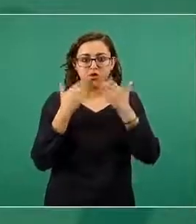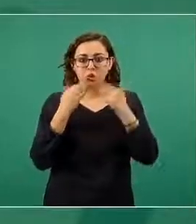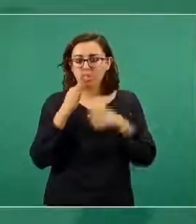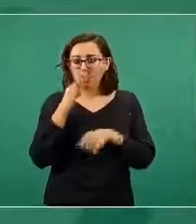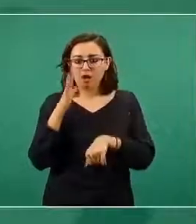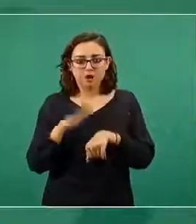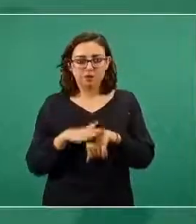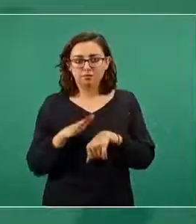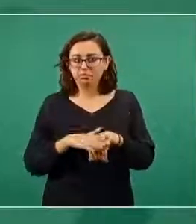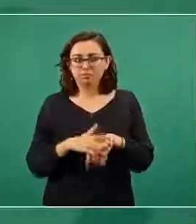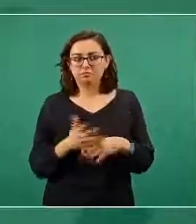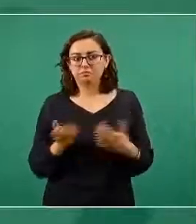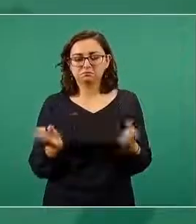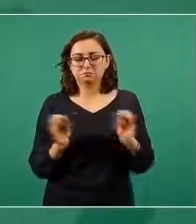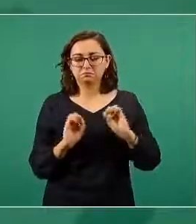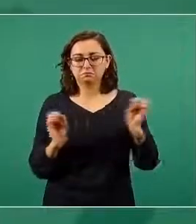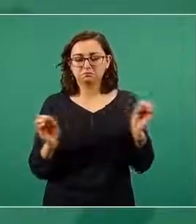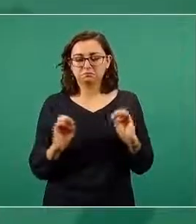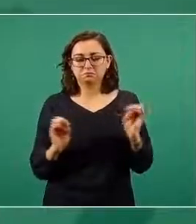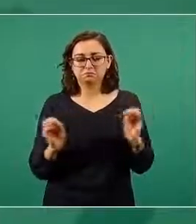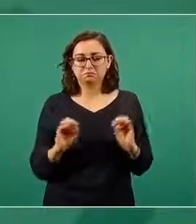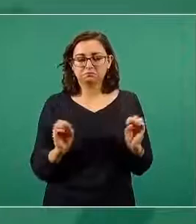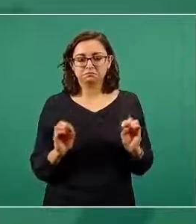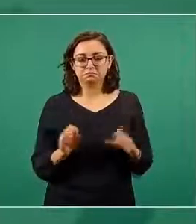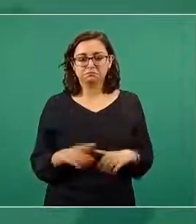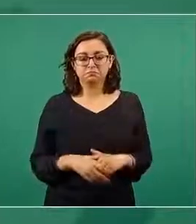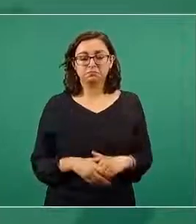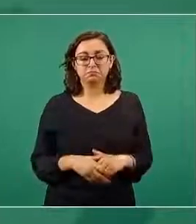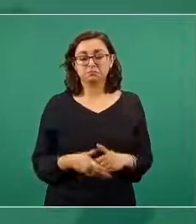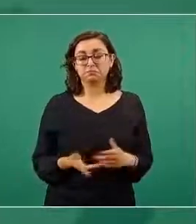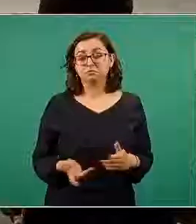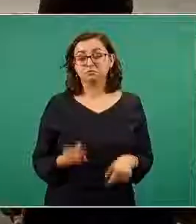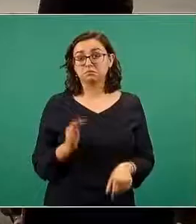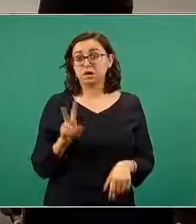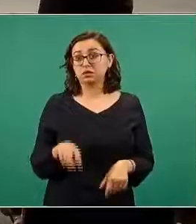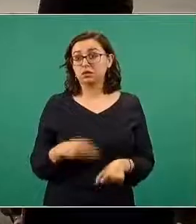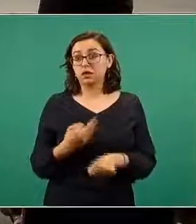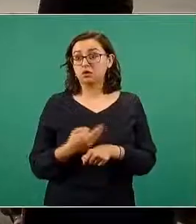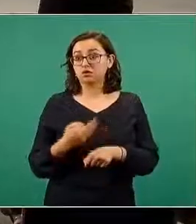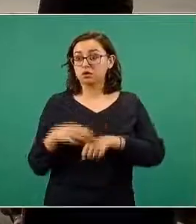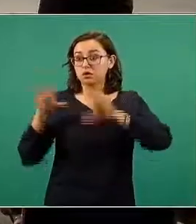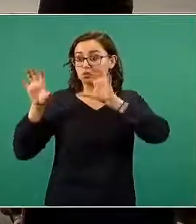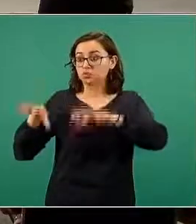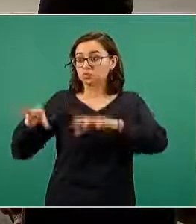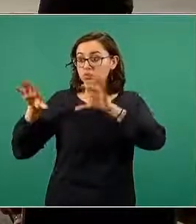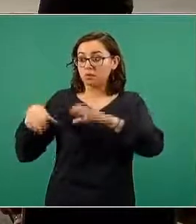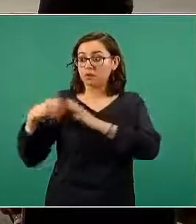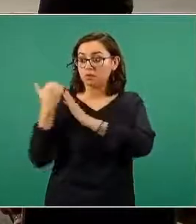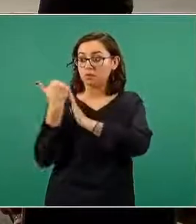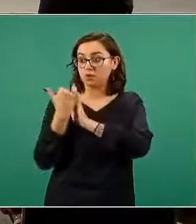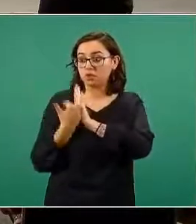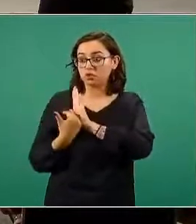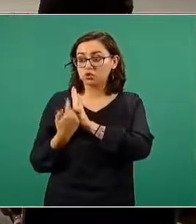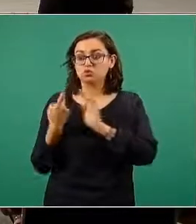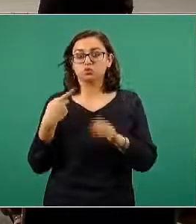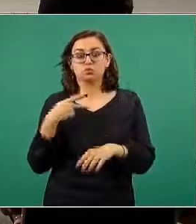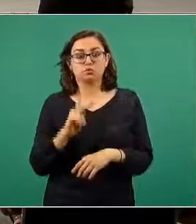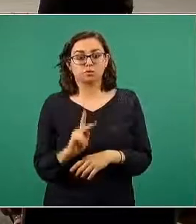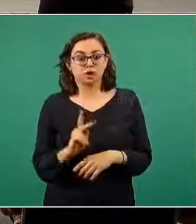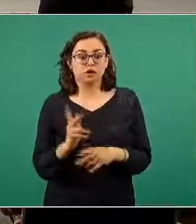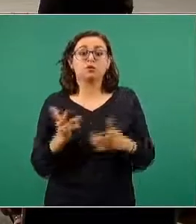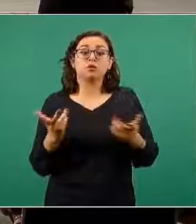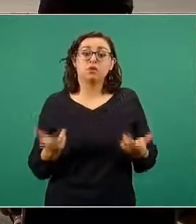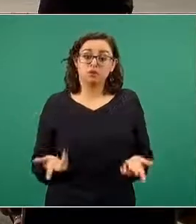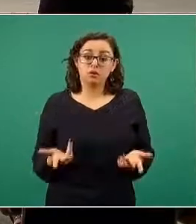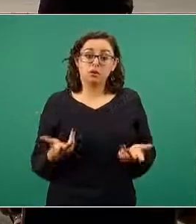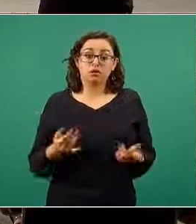dada la reducción de lluvias, pero bueno, nos unimos al llamado que han